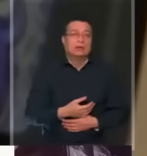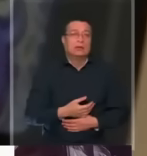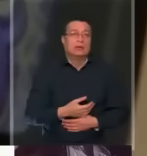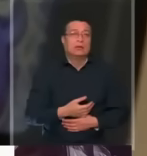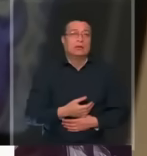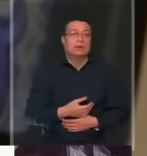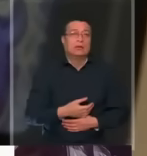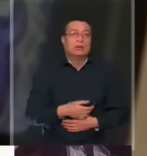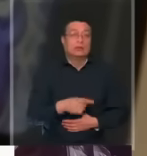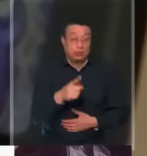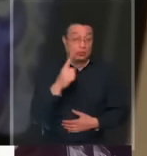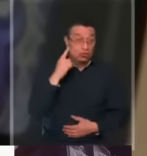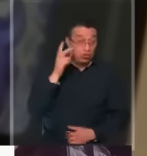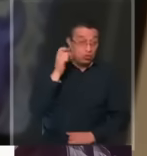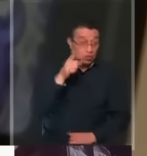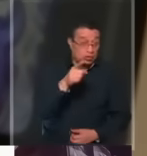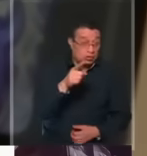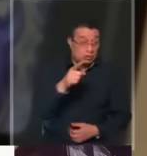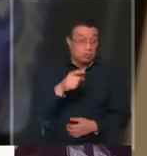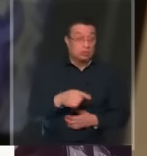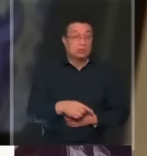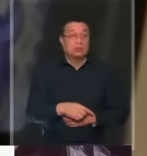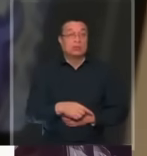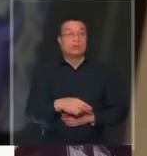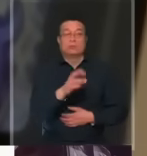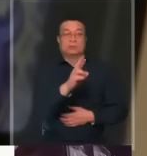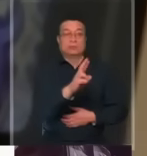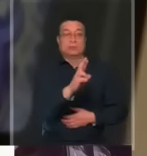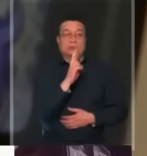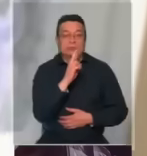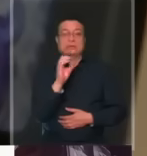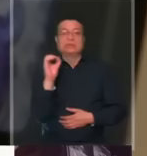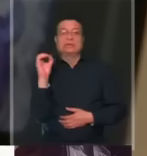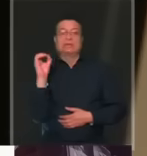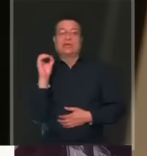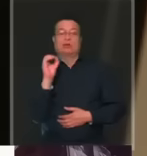¿Aló? ¿Me escuchas? Respuesta: cero.